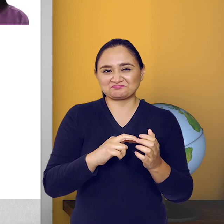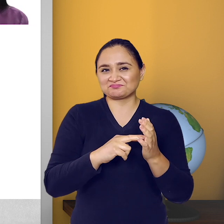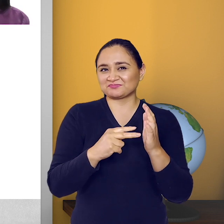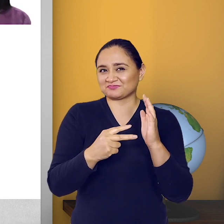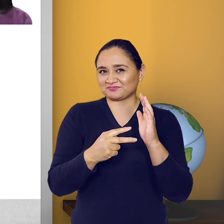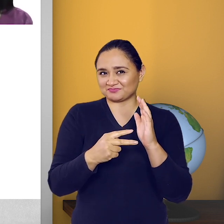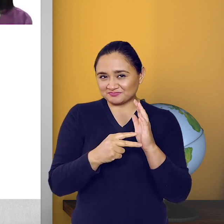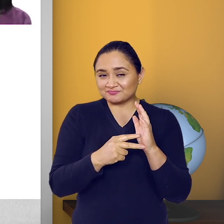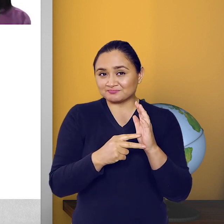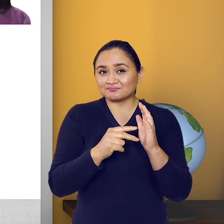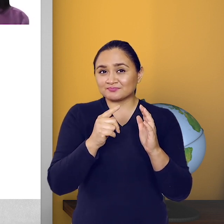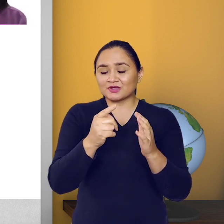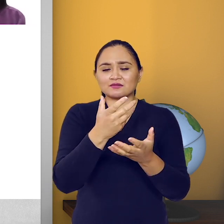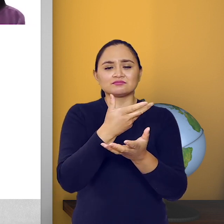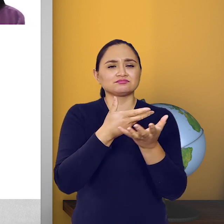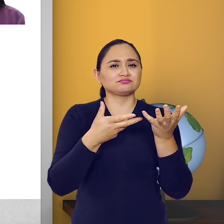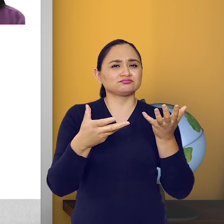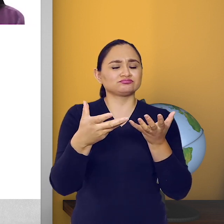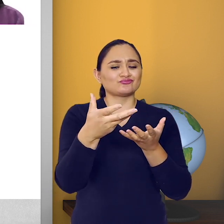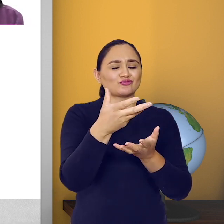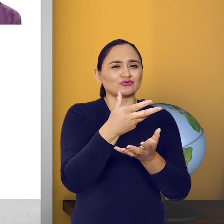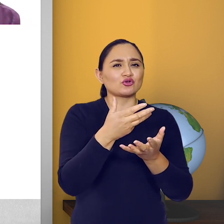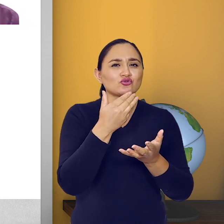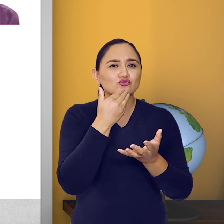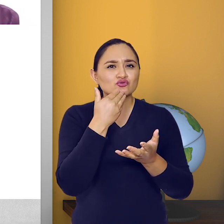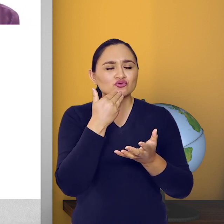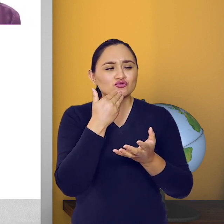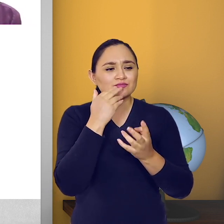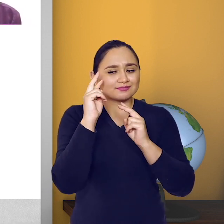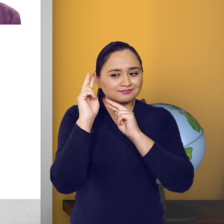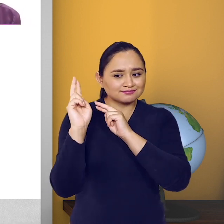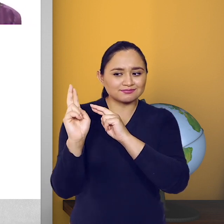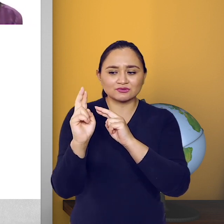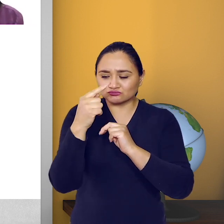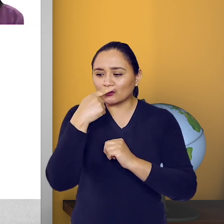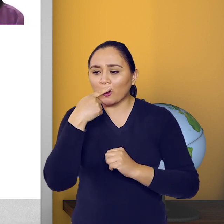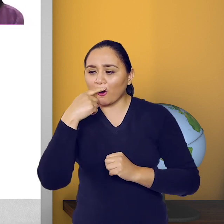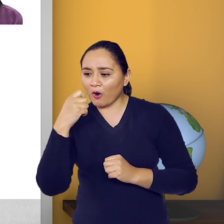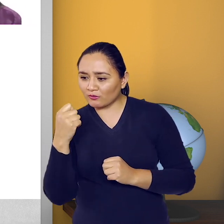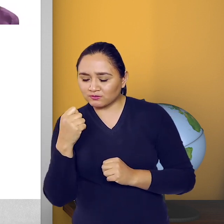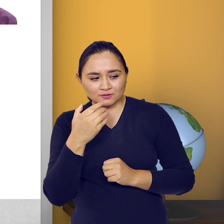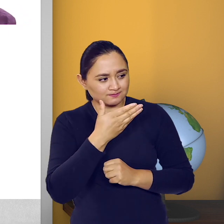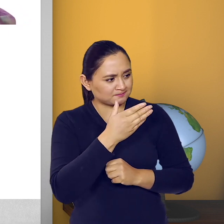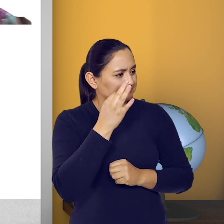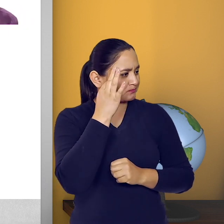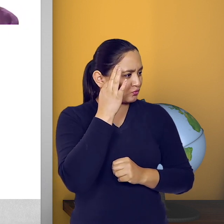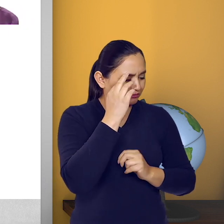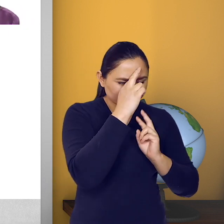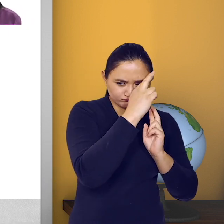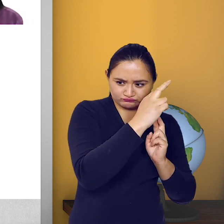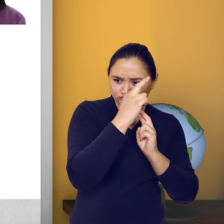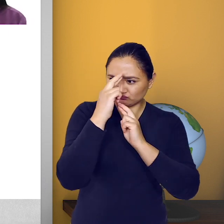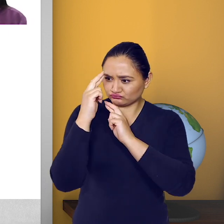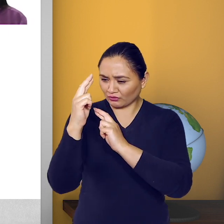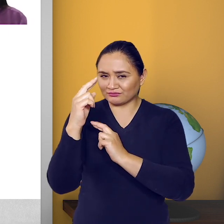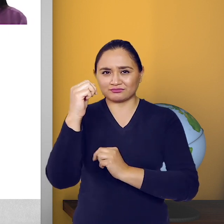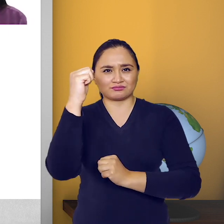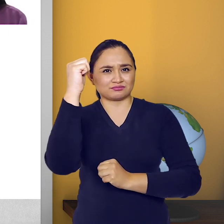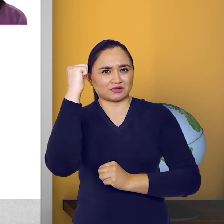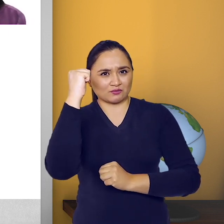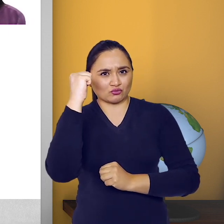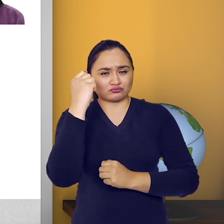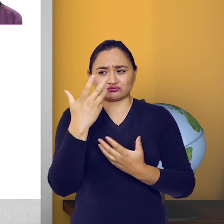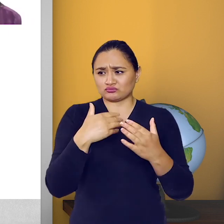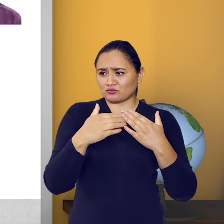decir que va a ser una convivencia desde un enfoque de género, un enfoque de derecho, enfoque